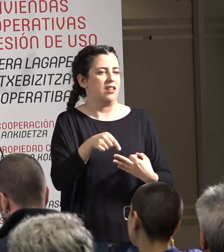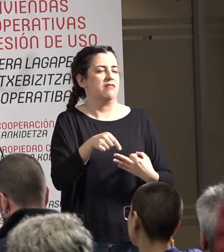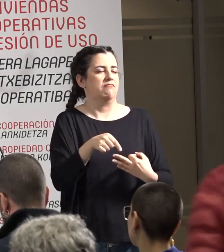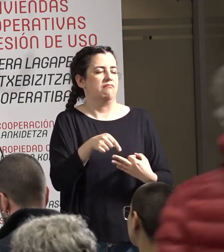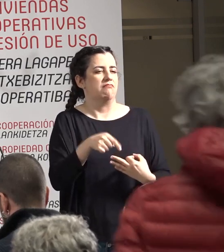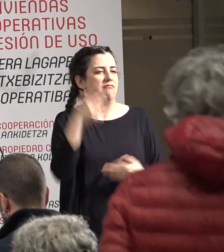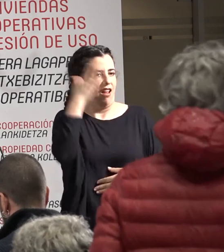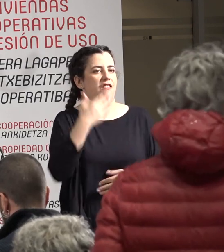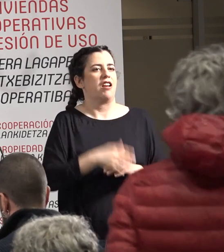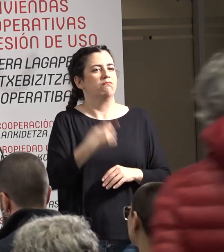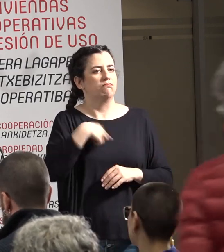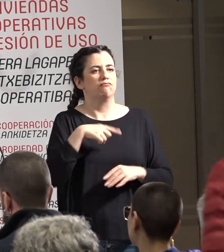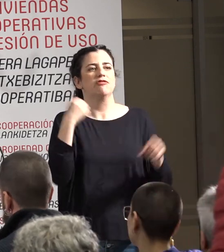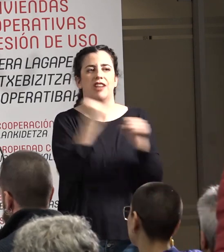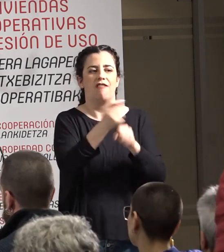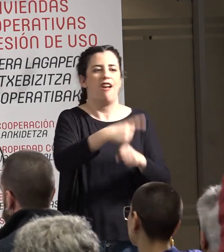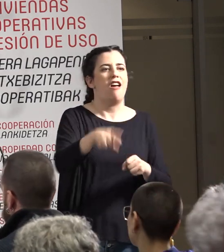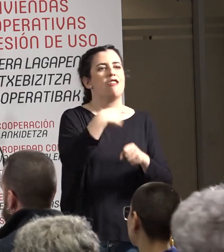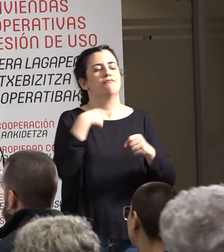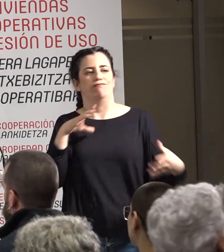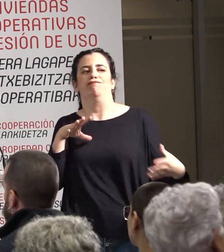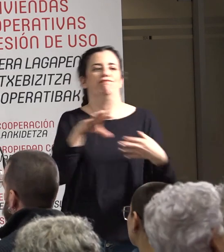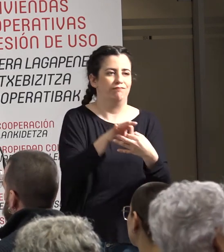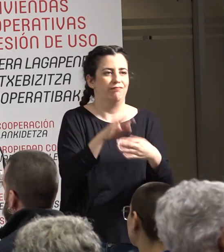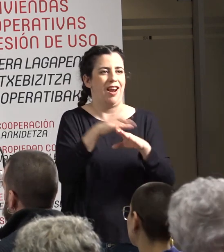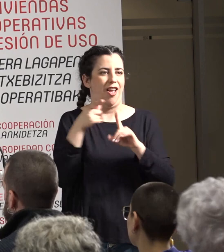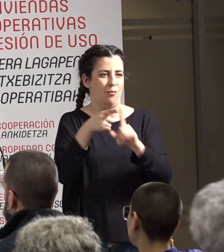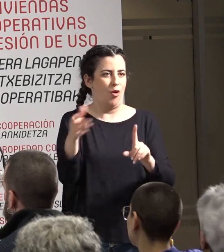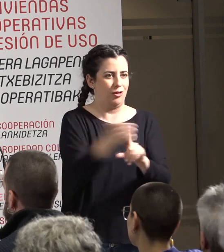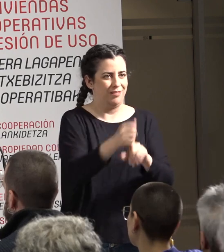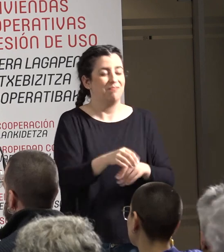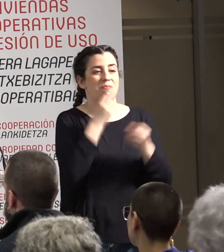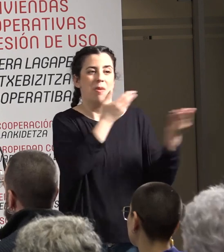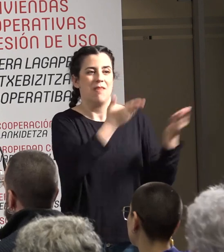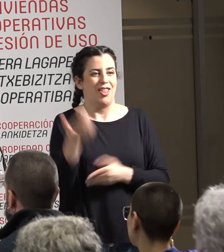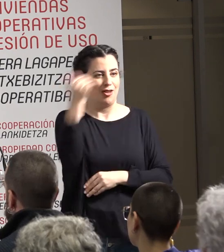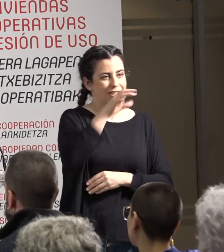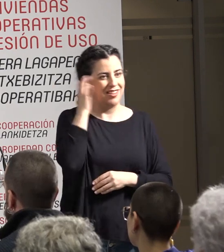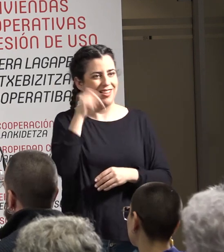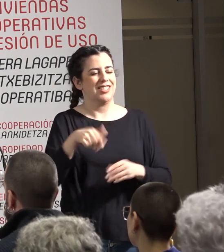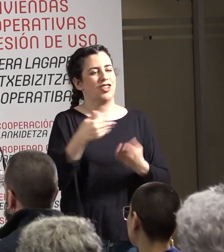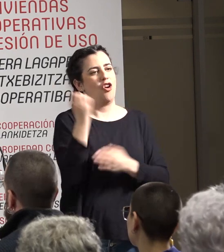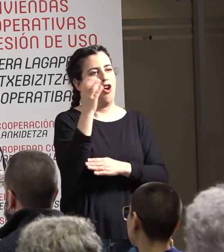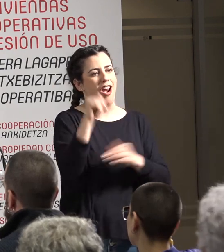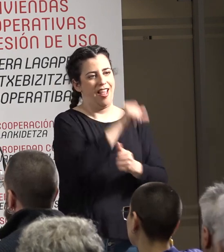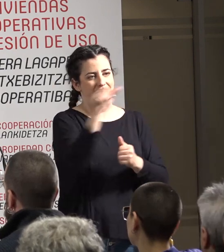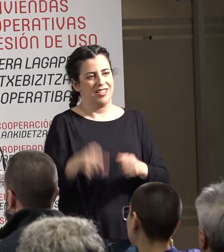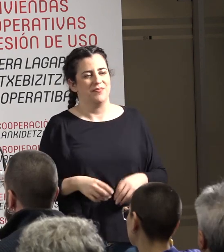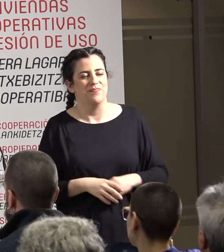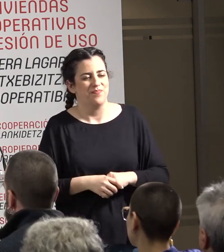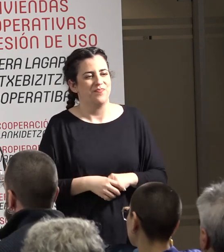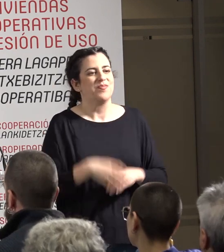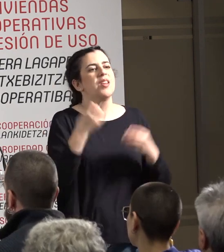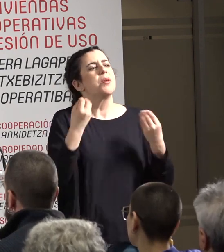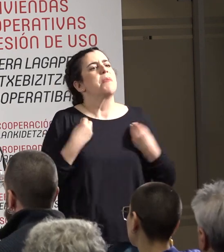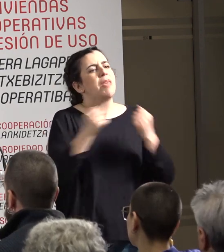unirnos a este trabajo para que así sea. Por todo esto, bienvenidas y bienvenidos a estas jornadas. Cuando hablamos de vivienda colaborativa lo